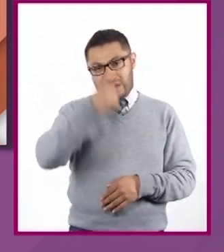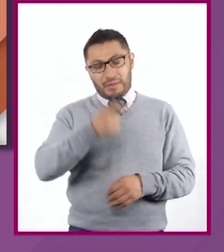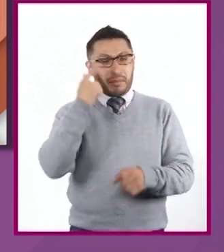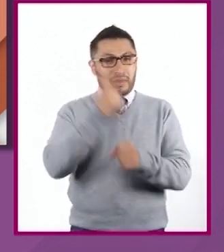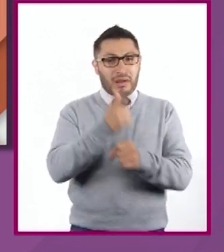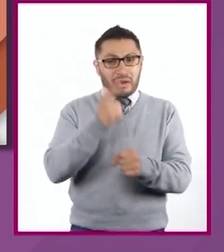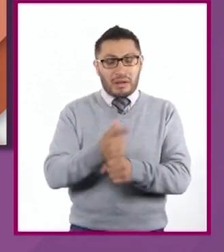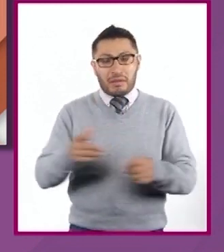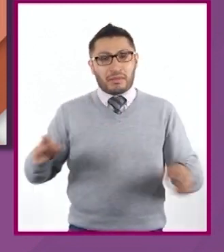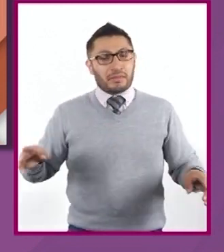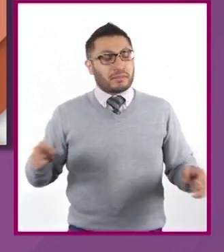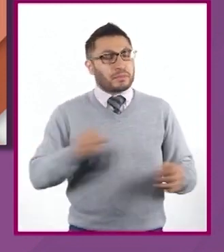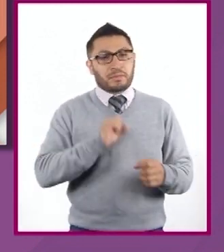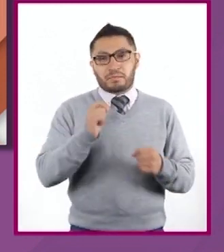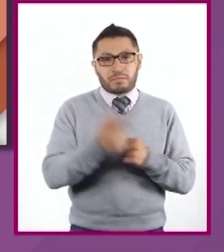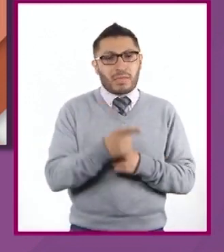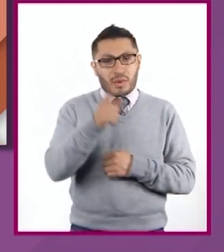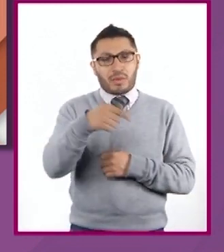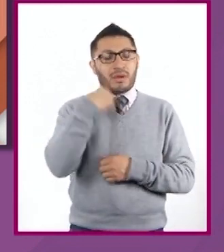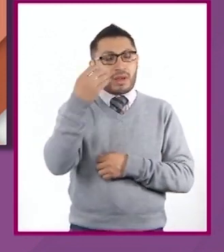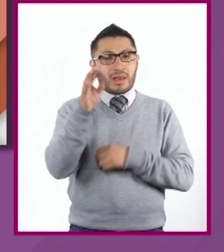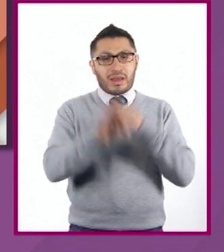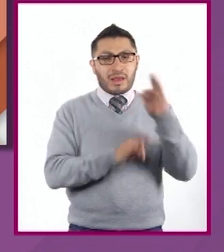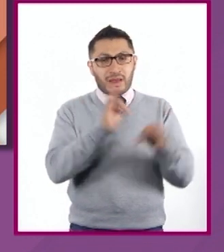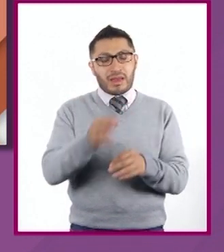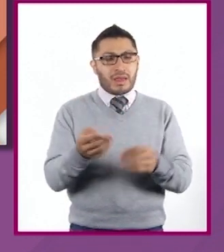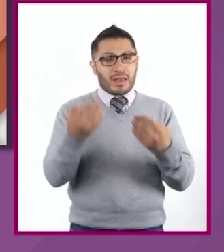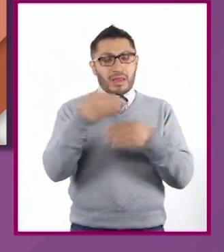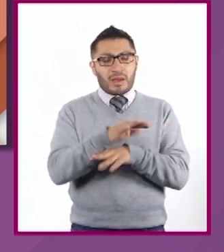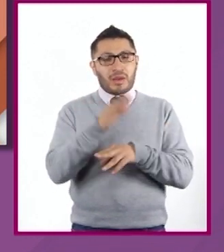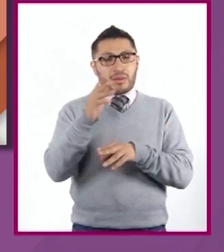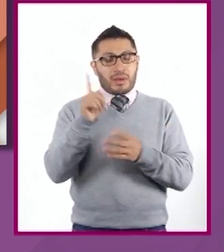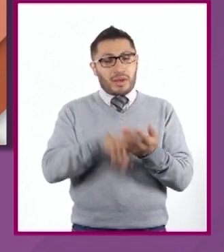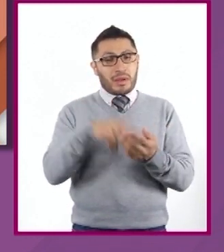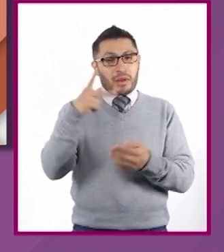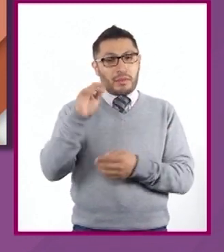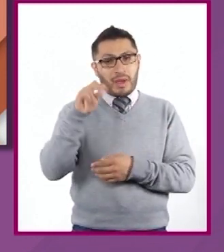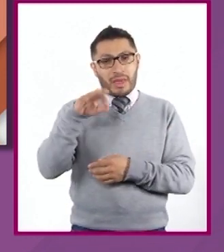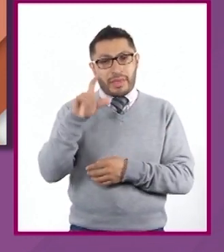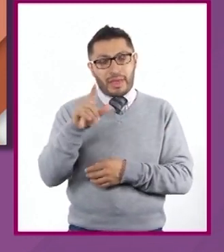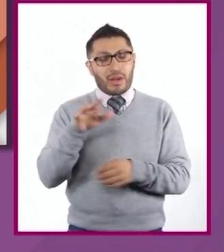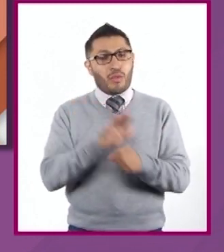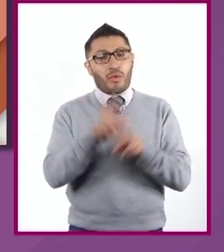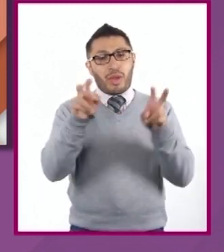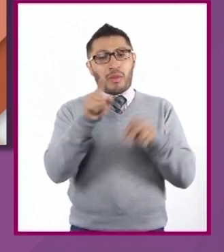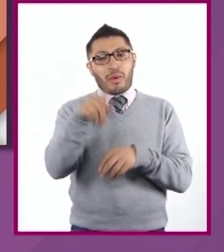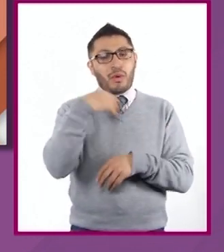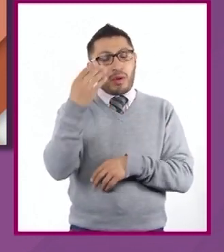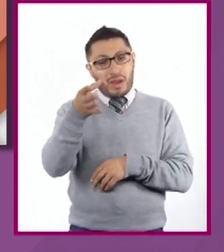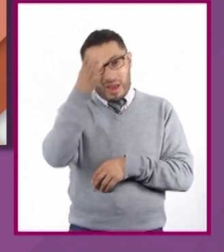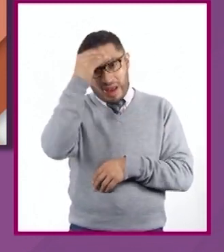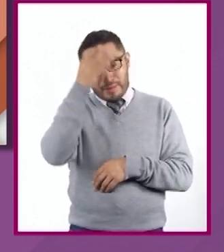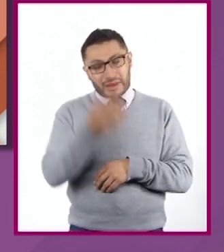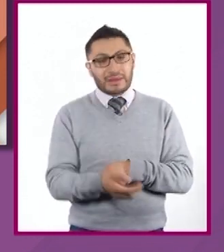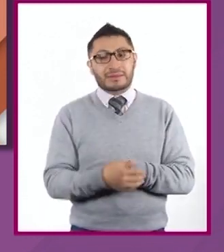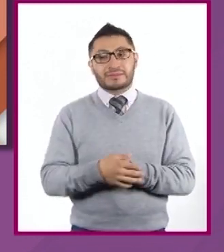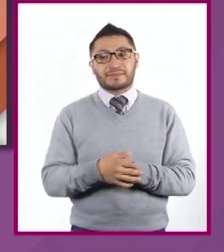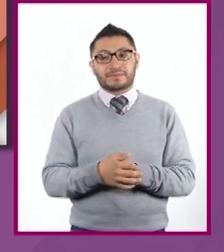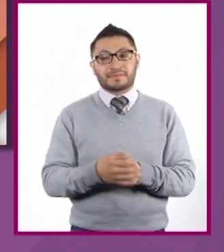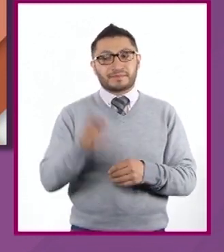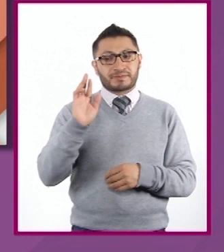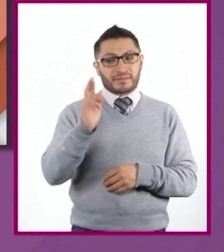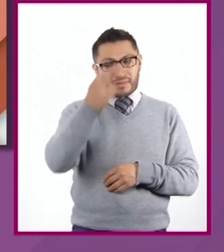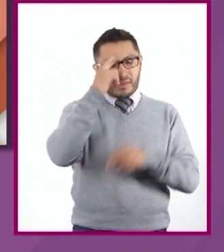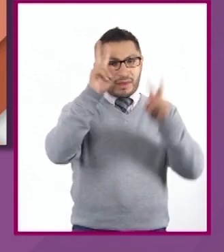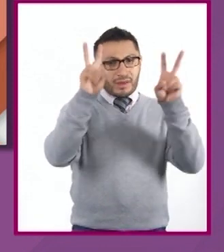identificar un aspecto que les gustaría tratar en un panel. ¿Sobre qué tema les gustaría aprender? Tomando en cuenta temáticas